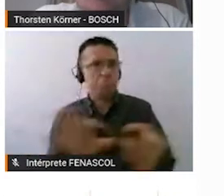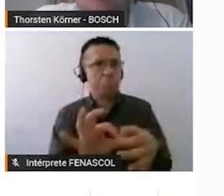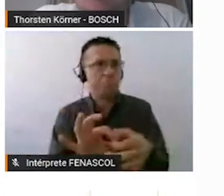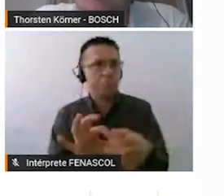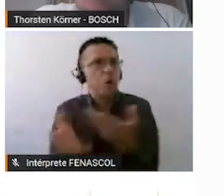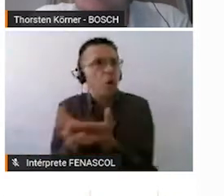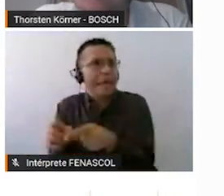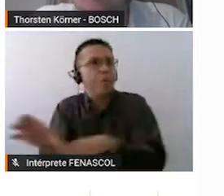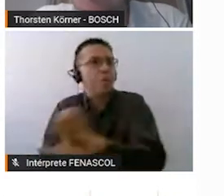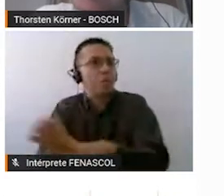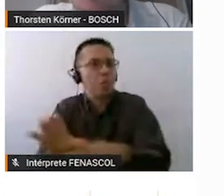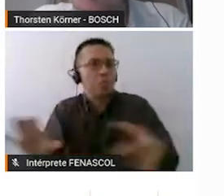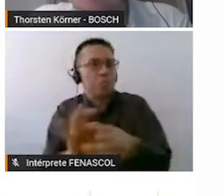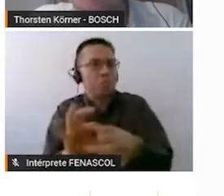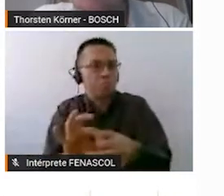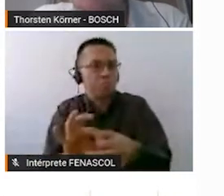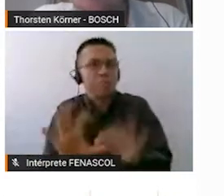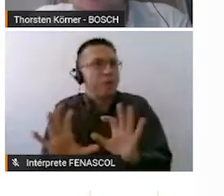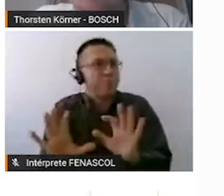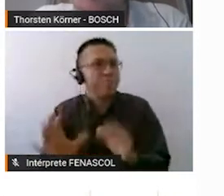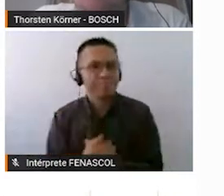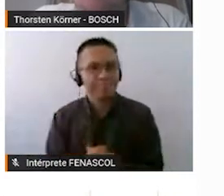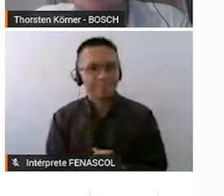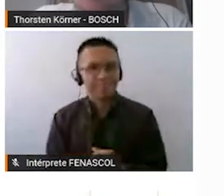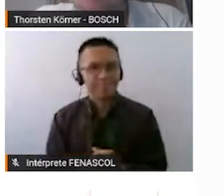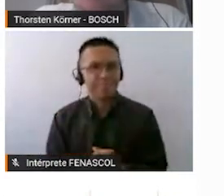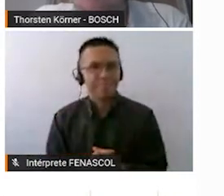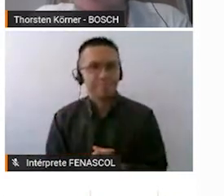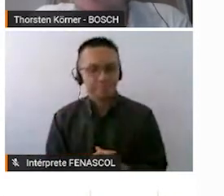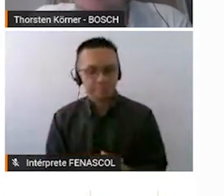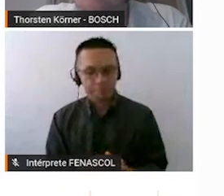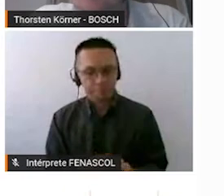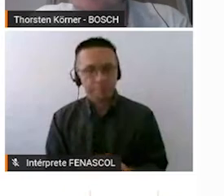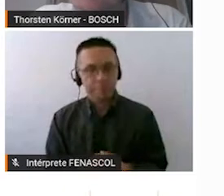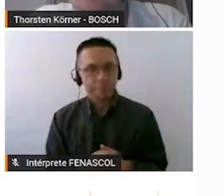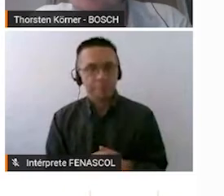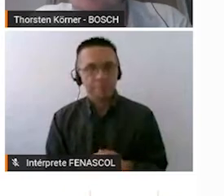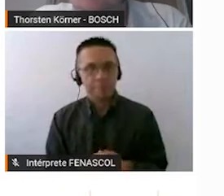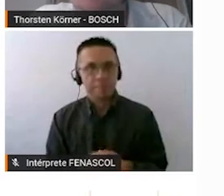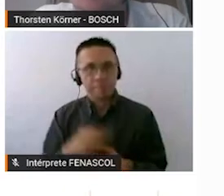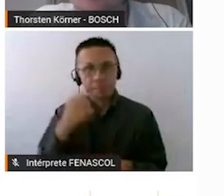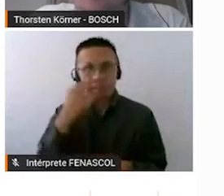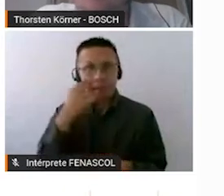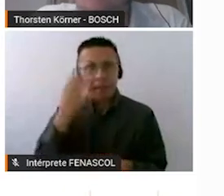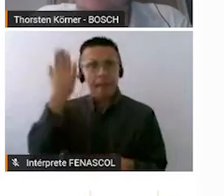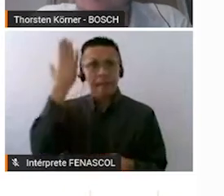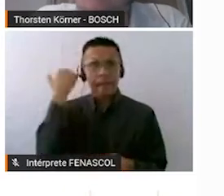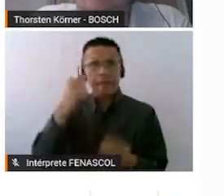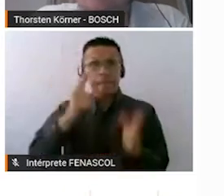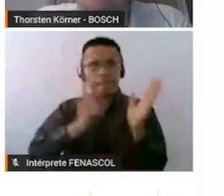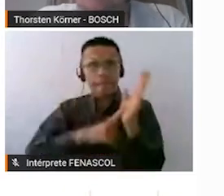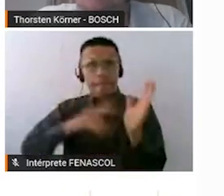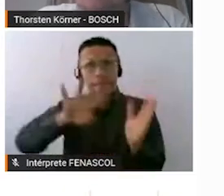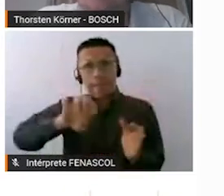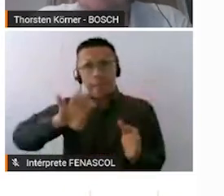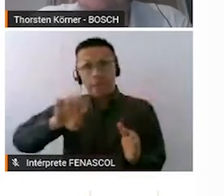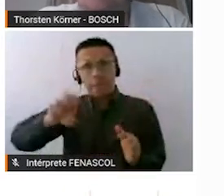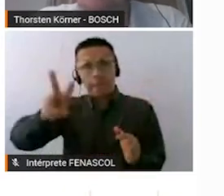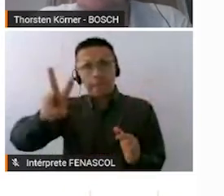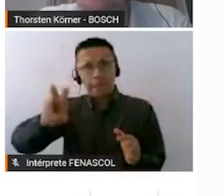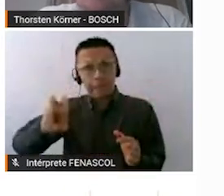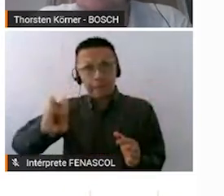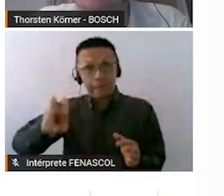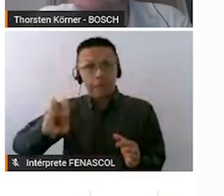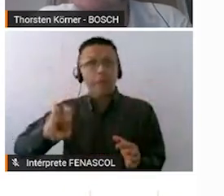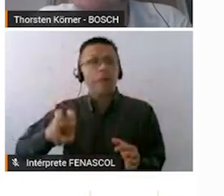¿no? Y es el ejemplo que tenemos aquí también. En el año 97 teníamos nada más que 6 millones